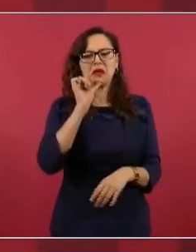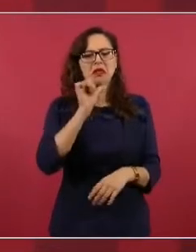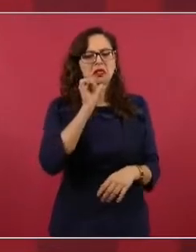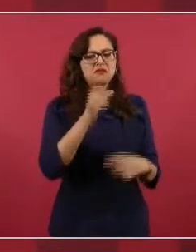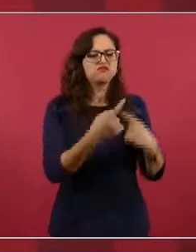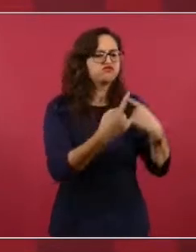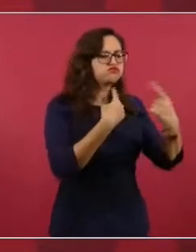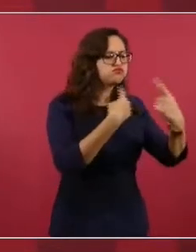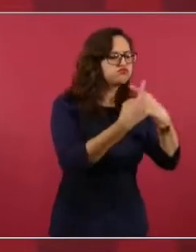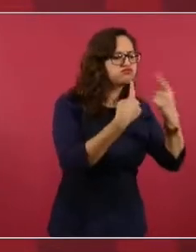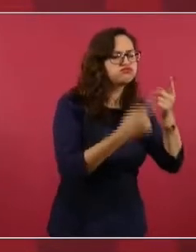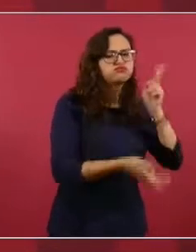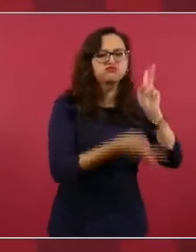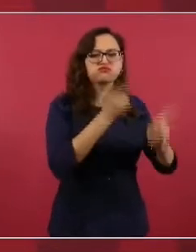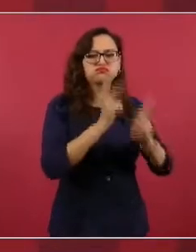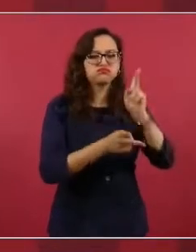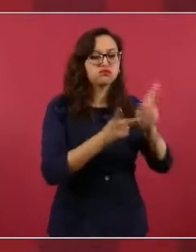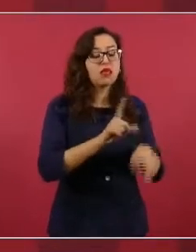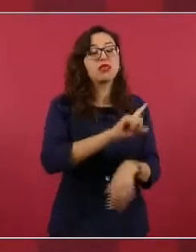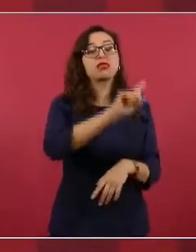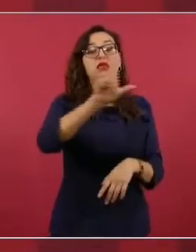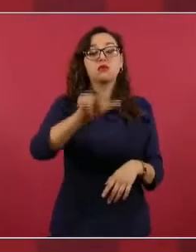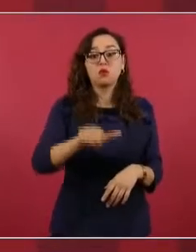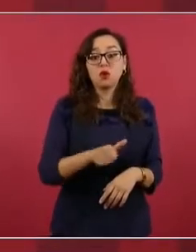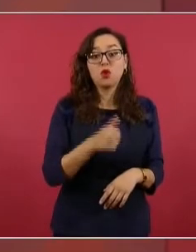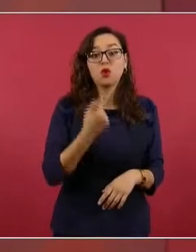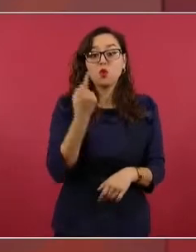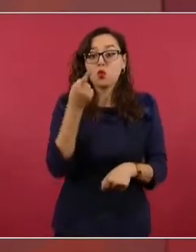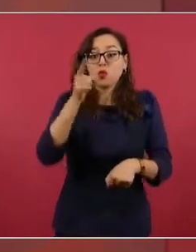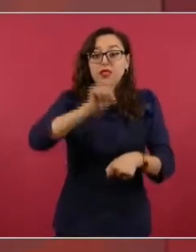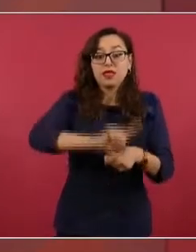siguiente hay una reunión entre empresarios